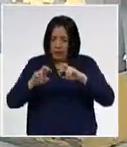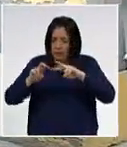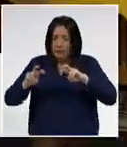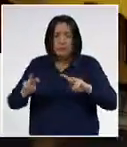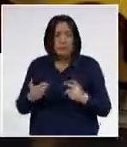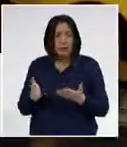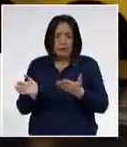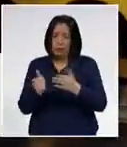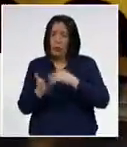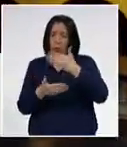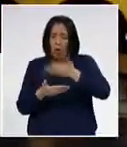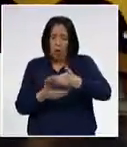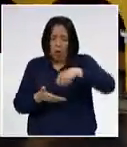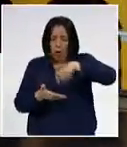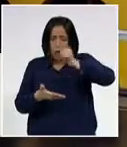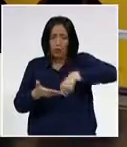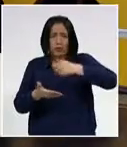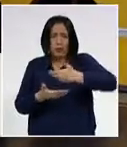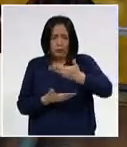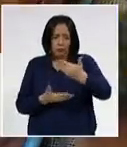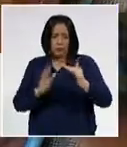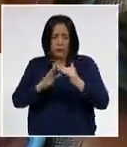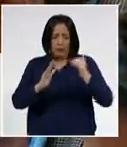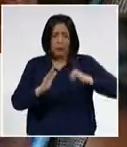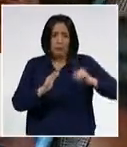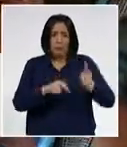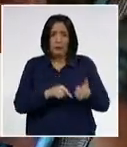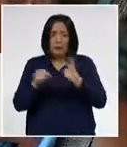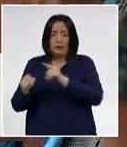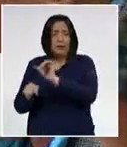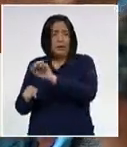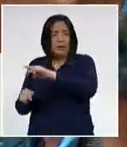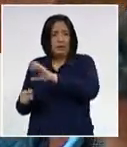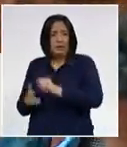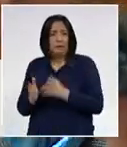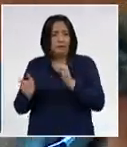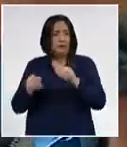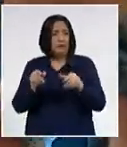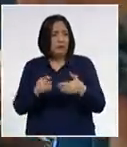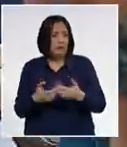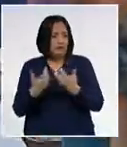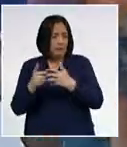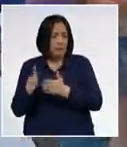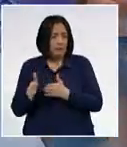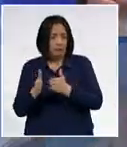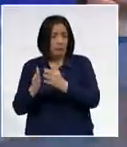revisar todos los contratos suscritos entre la municipalidad, AMSAC y Rutas de Lima.